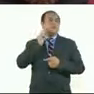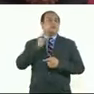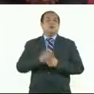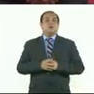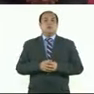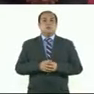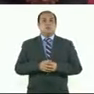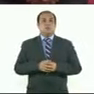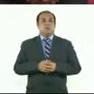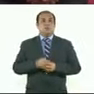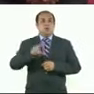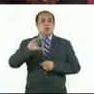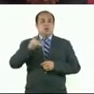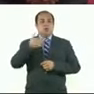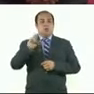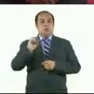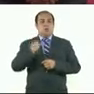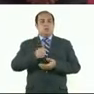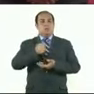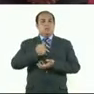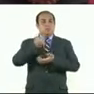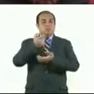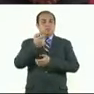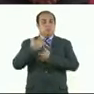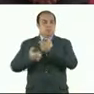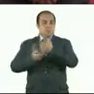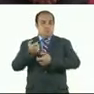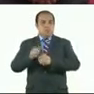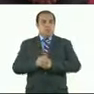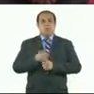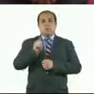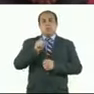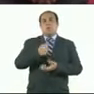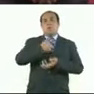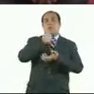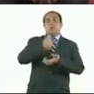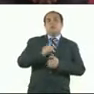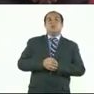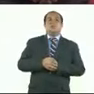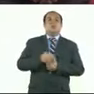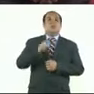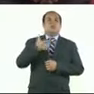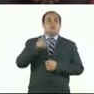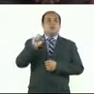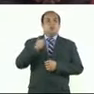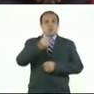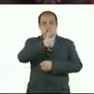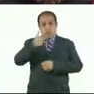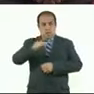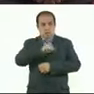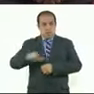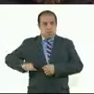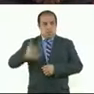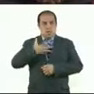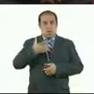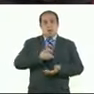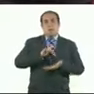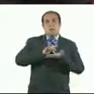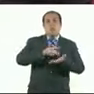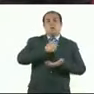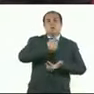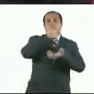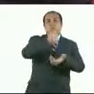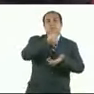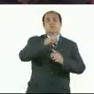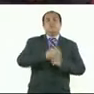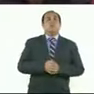el presupuesto de egresos. Ya todas las alcaldías, todas las áreas tienen su techo presupuestal desde hace ya semanas para que puedan elaborar